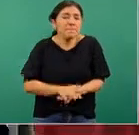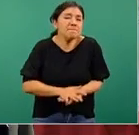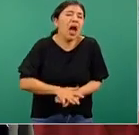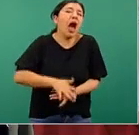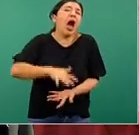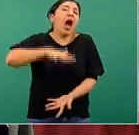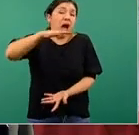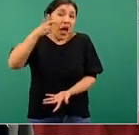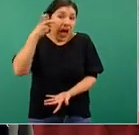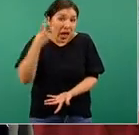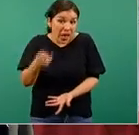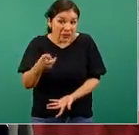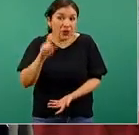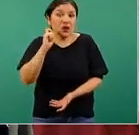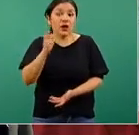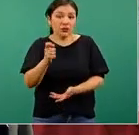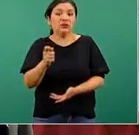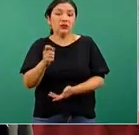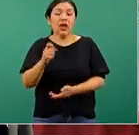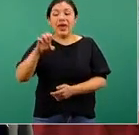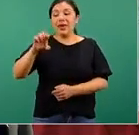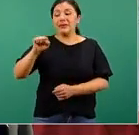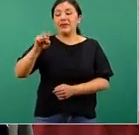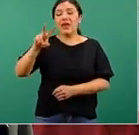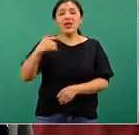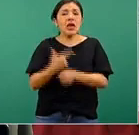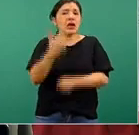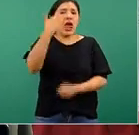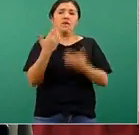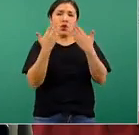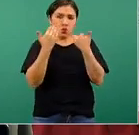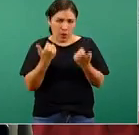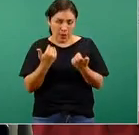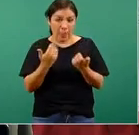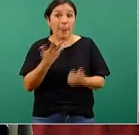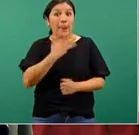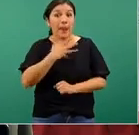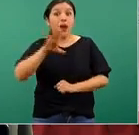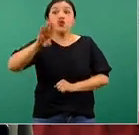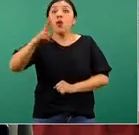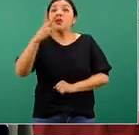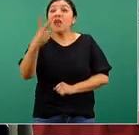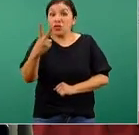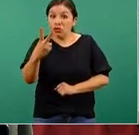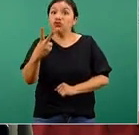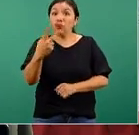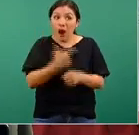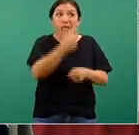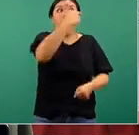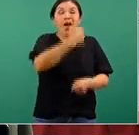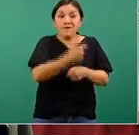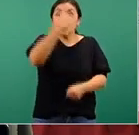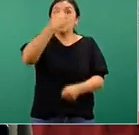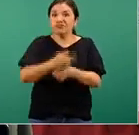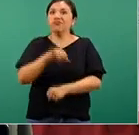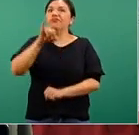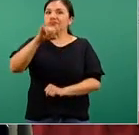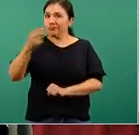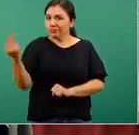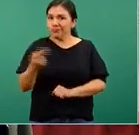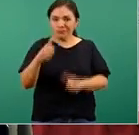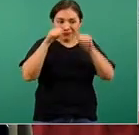mayoría son eventos no graves. Ha habido 92 casos suficientemente graves como para